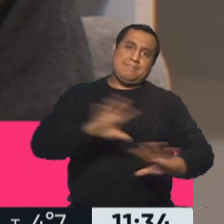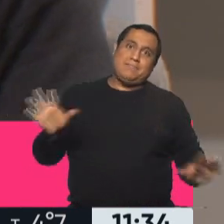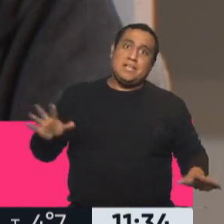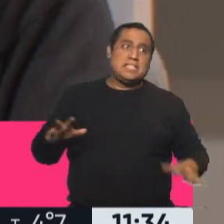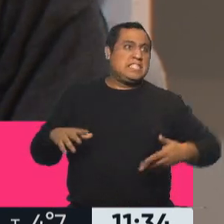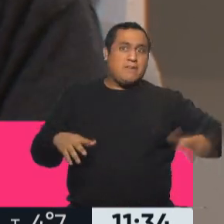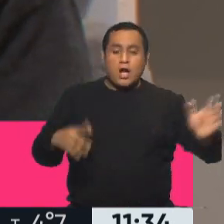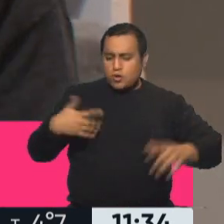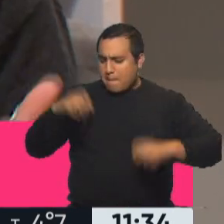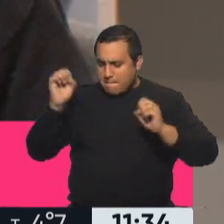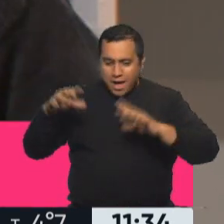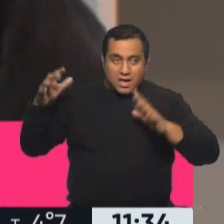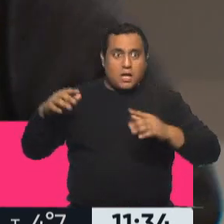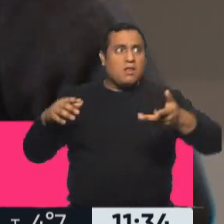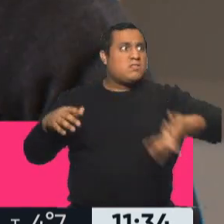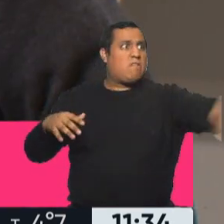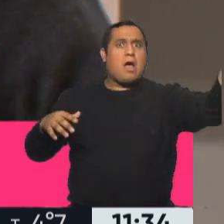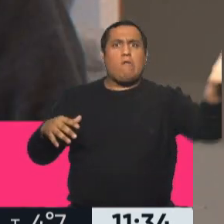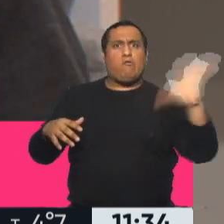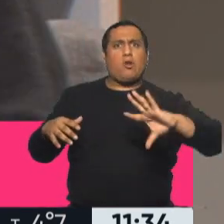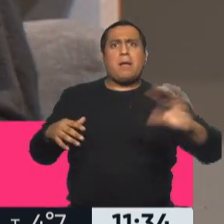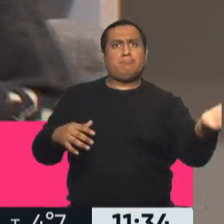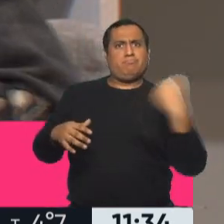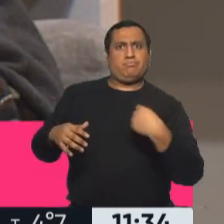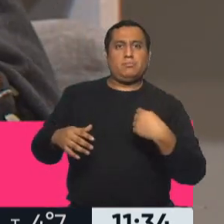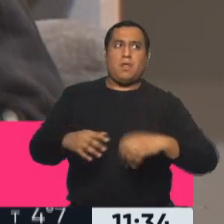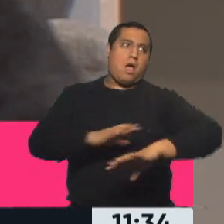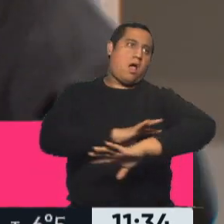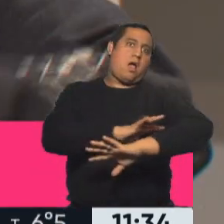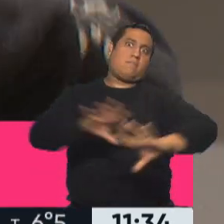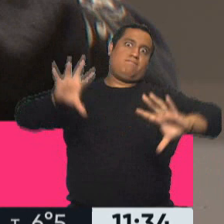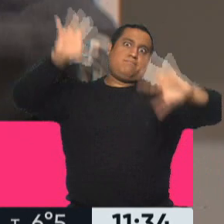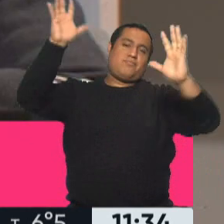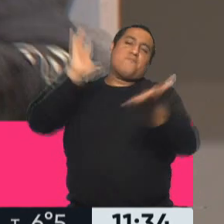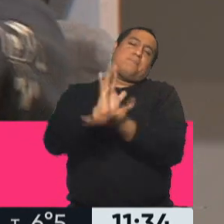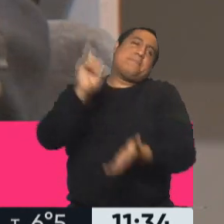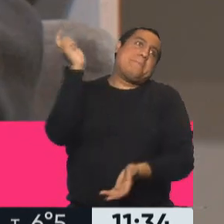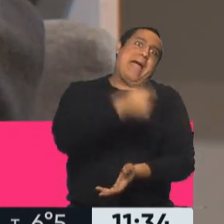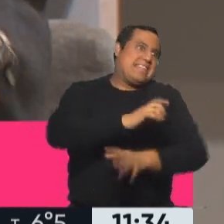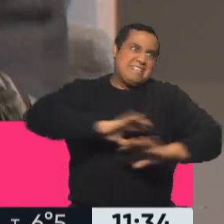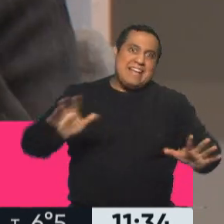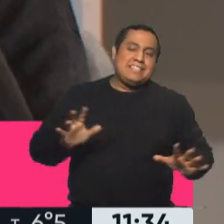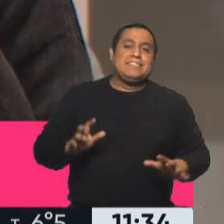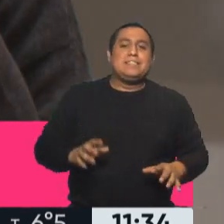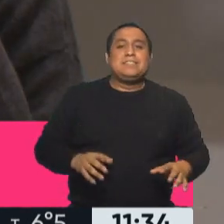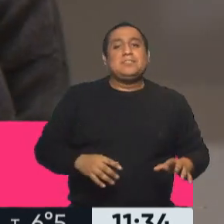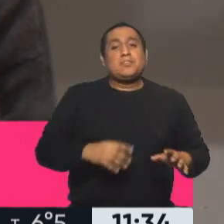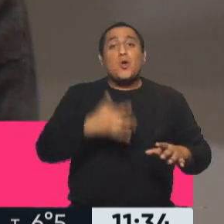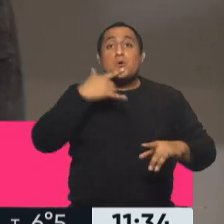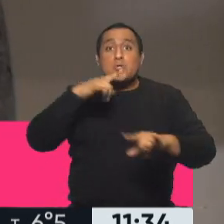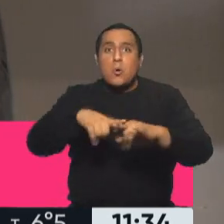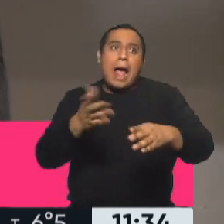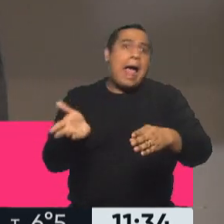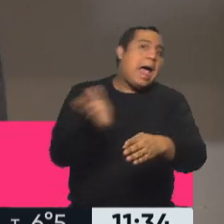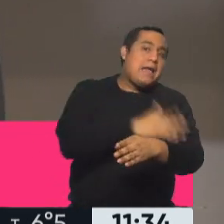eso mientras yo estoy al concierto, antes se va. Claudia. Claro, queda como. Es para matarla. No, entonces se tuvo que levantar antes del show.